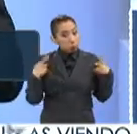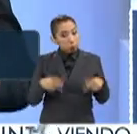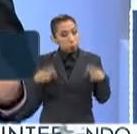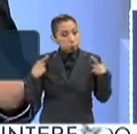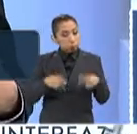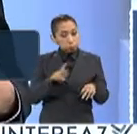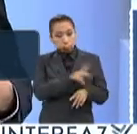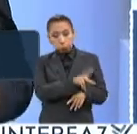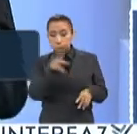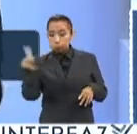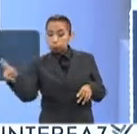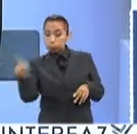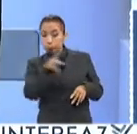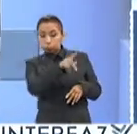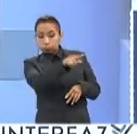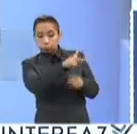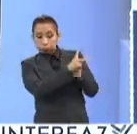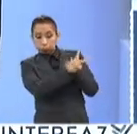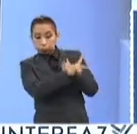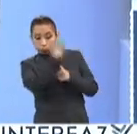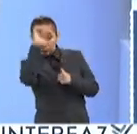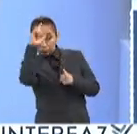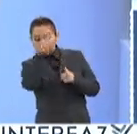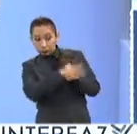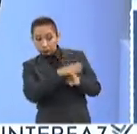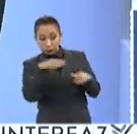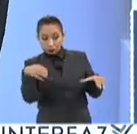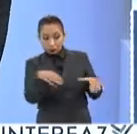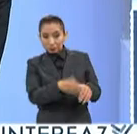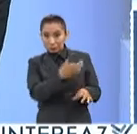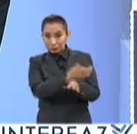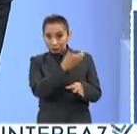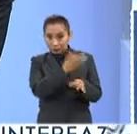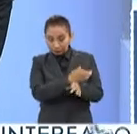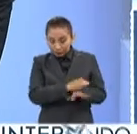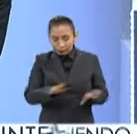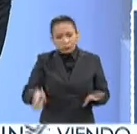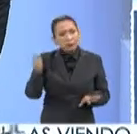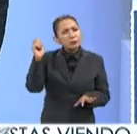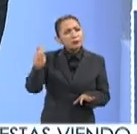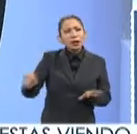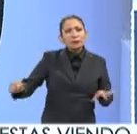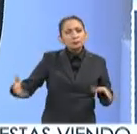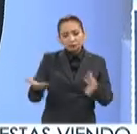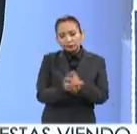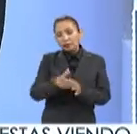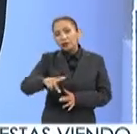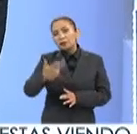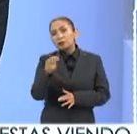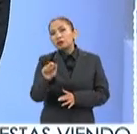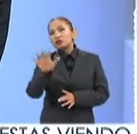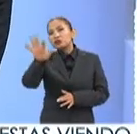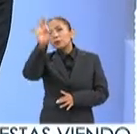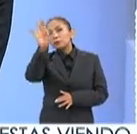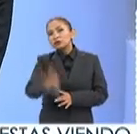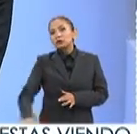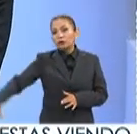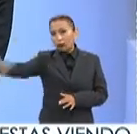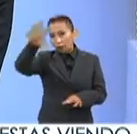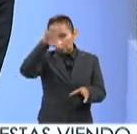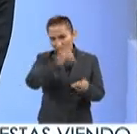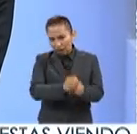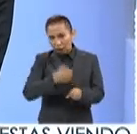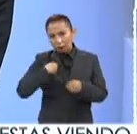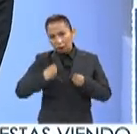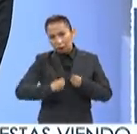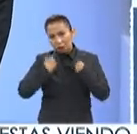población parecida a lo que tienen países europeos en la actualidad. Esto representa el 13.5% del total